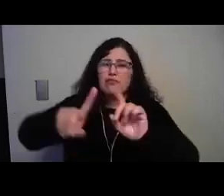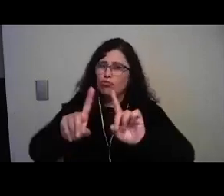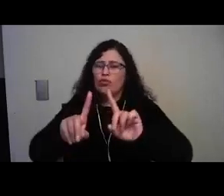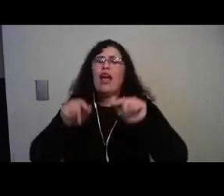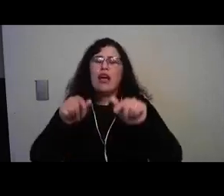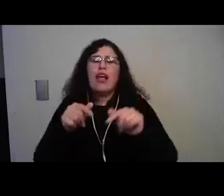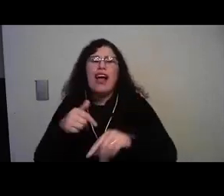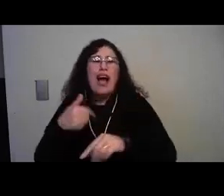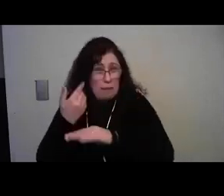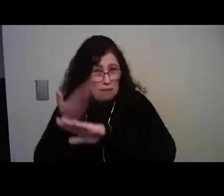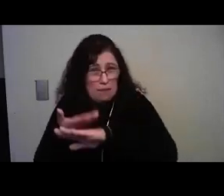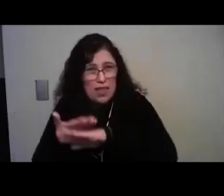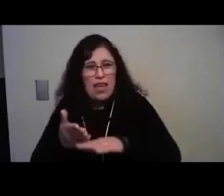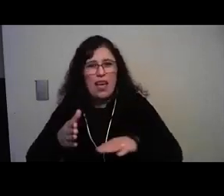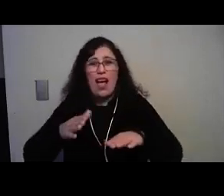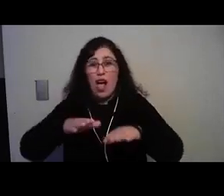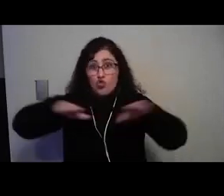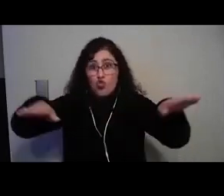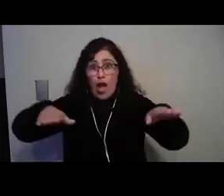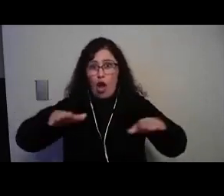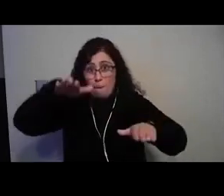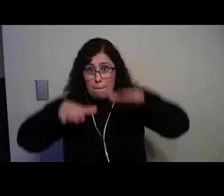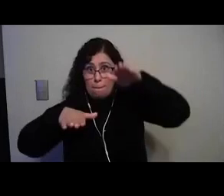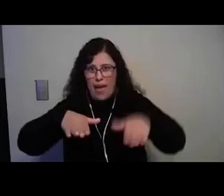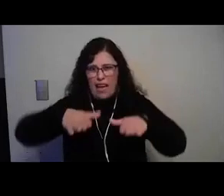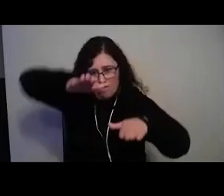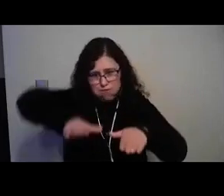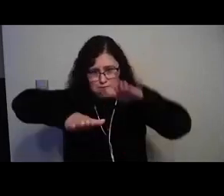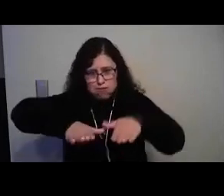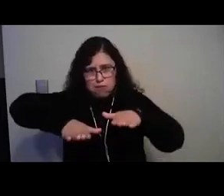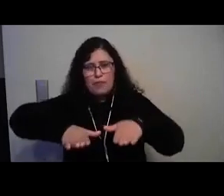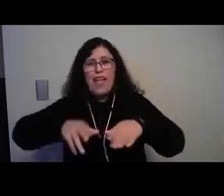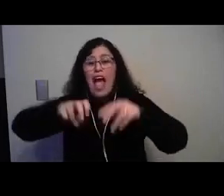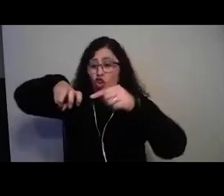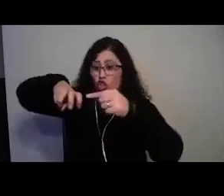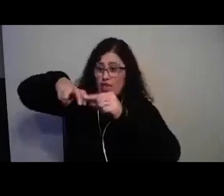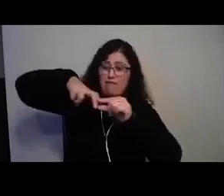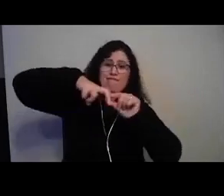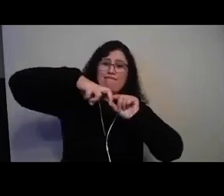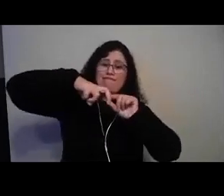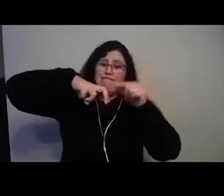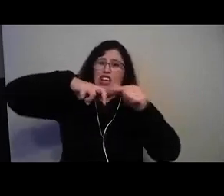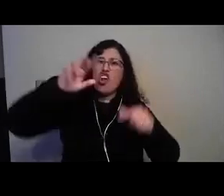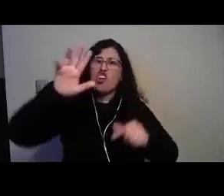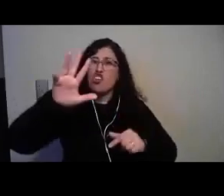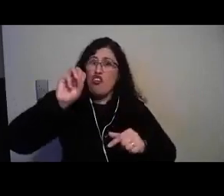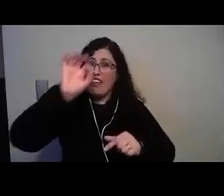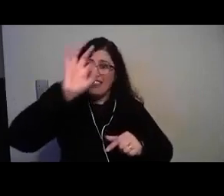fuerte los pies contra el suelo, ya, con la rodilla 90 grados, y de esa manera no se va a tender a deslizar,